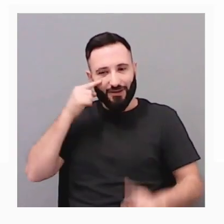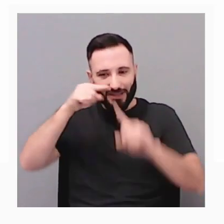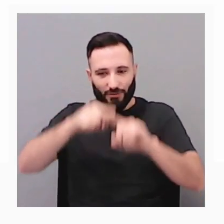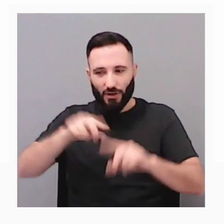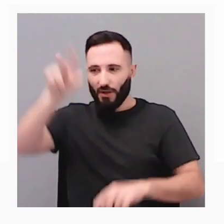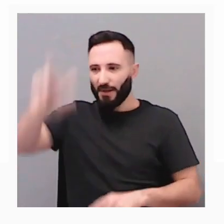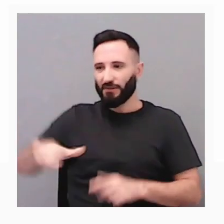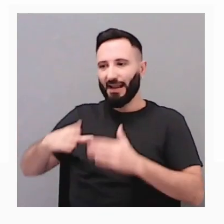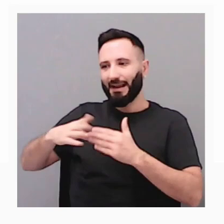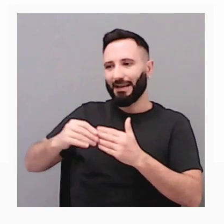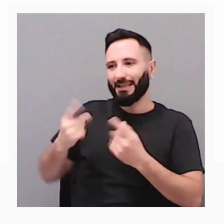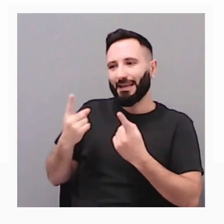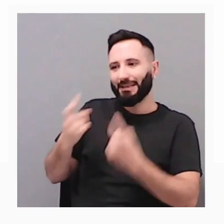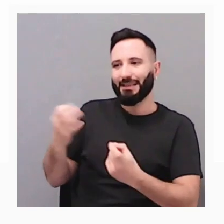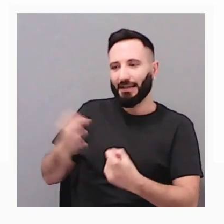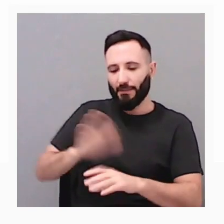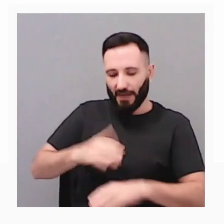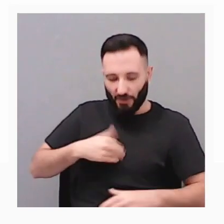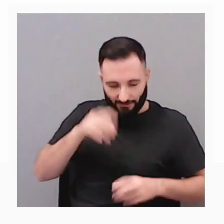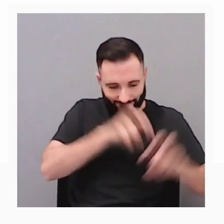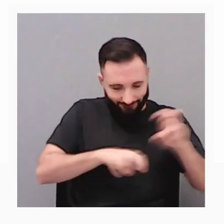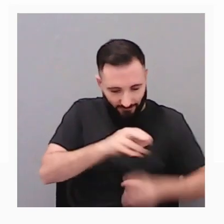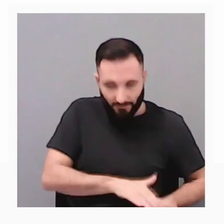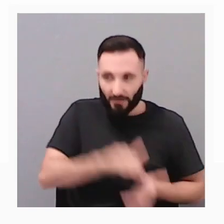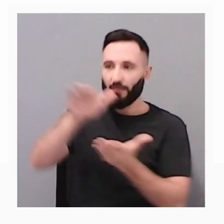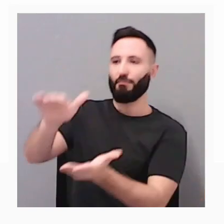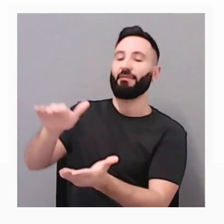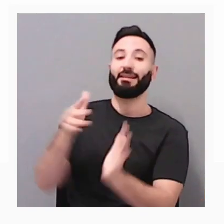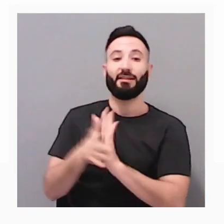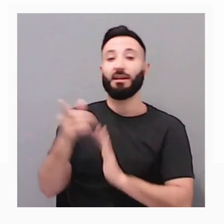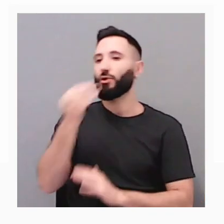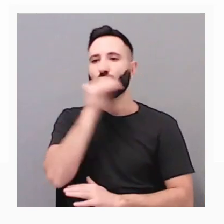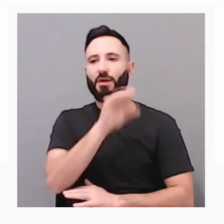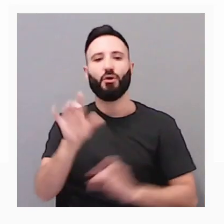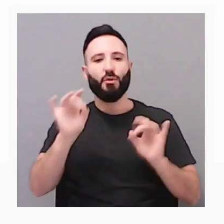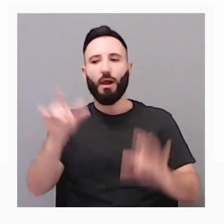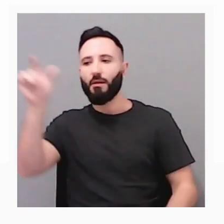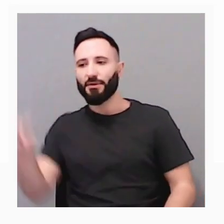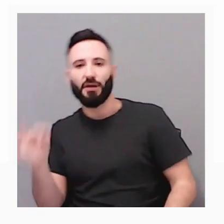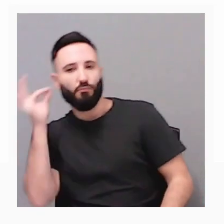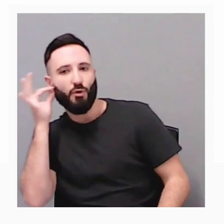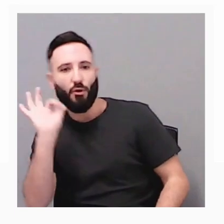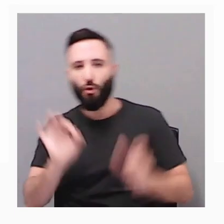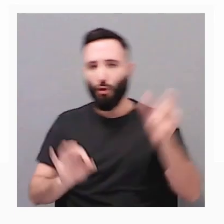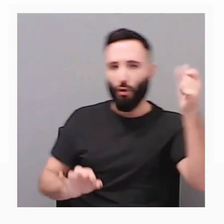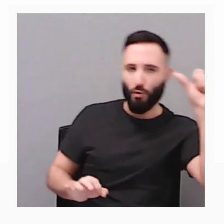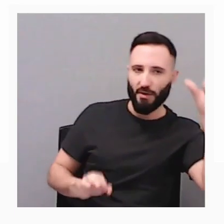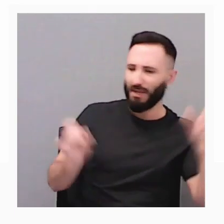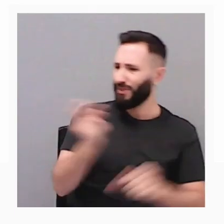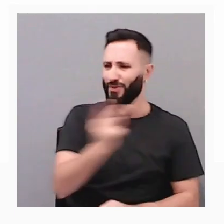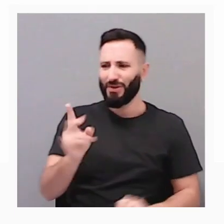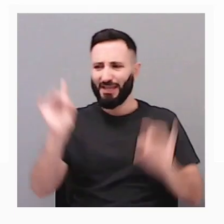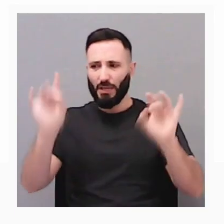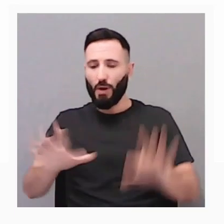cliente para darle lo mejor de ti mismo. Y eso lo hace igual de bien una mujer que un hombre. Y, por tanto, nosotros en temas de igualdad tenemos